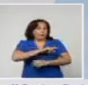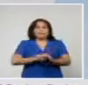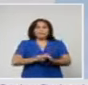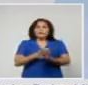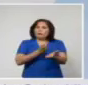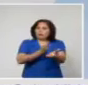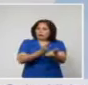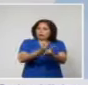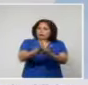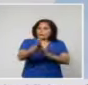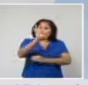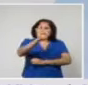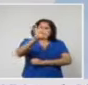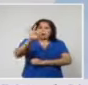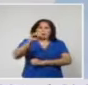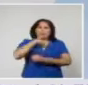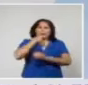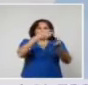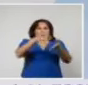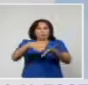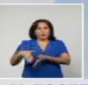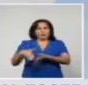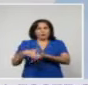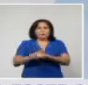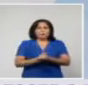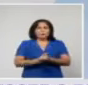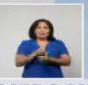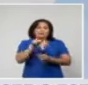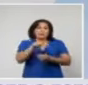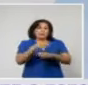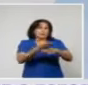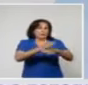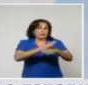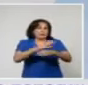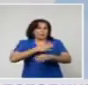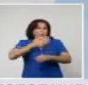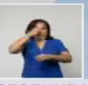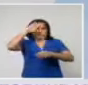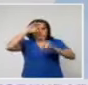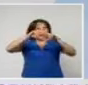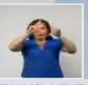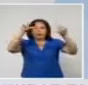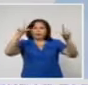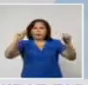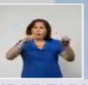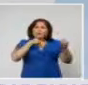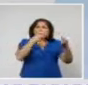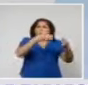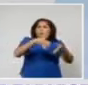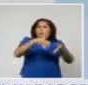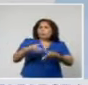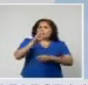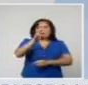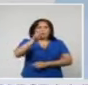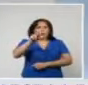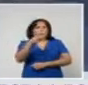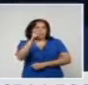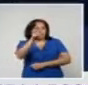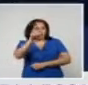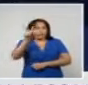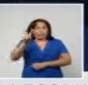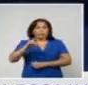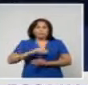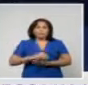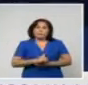los 88 fallecidos, lo cual da para Cuba una letalidad de 3,22,